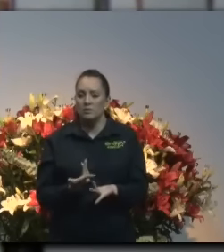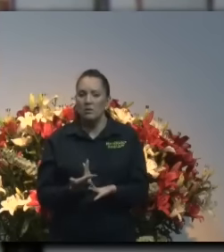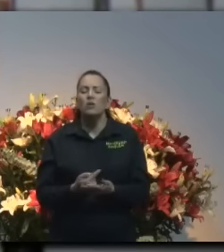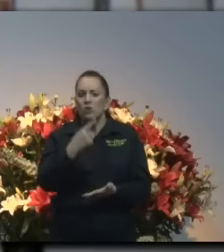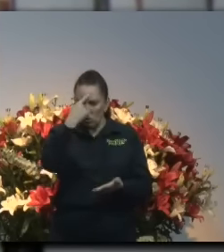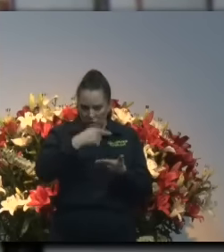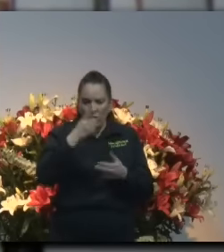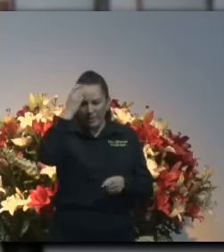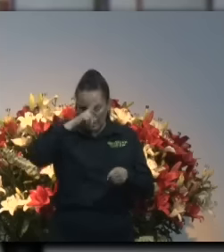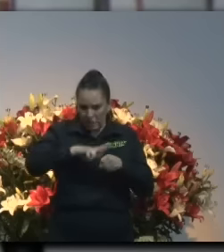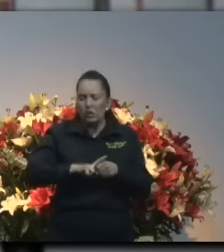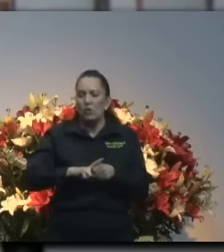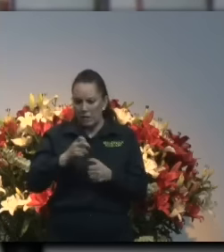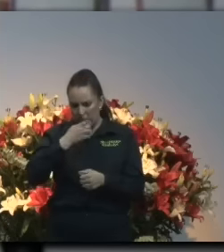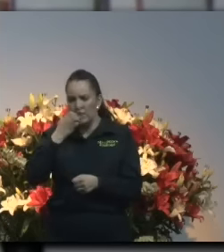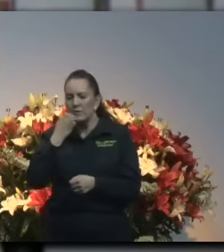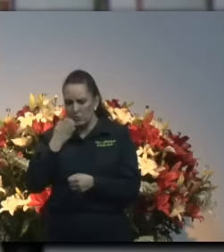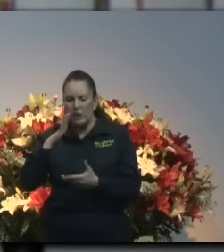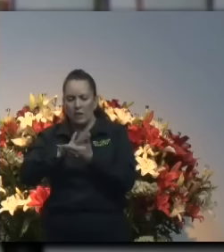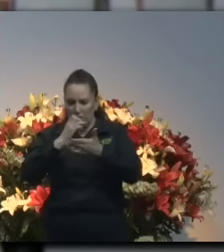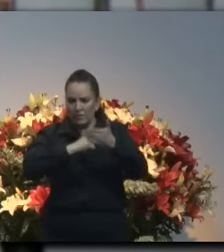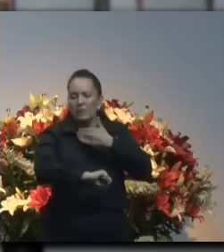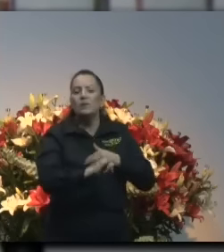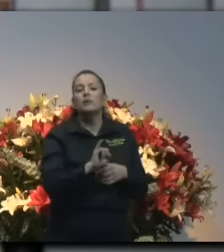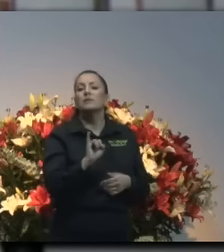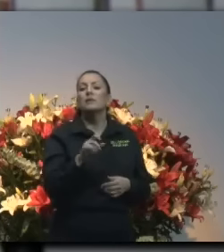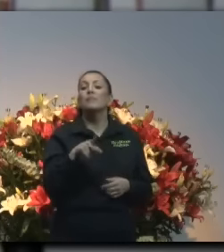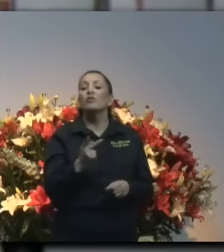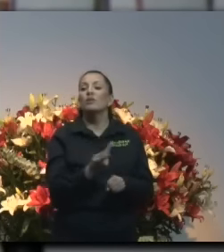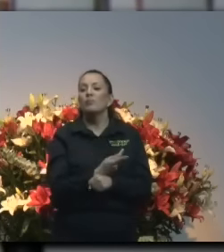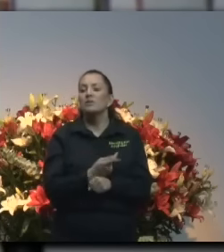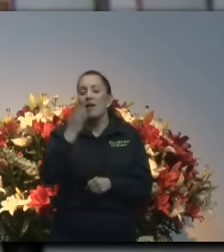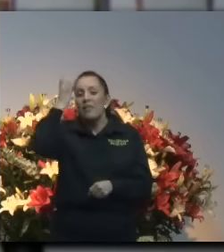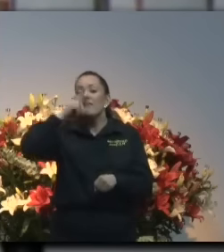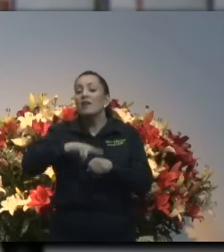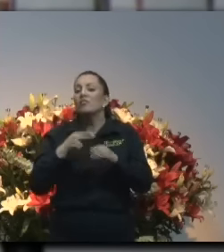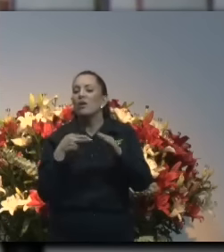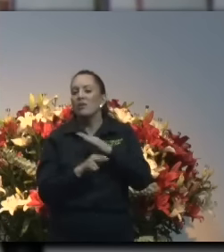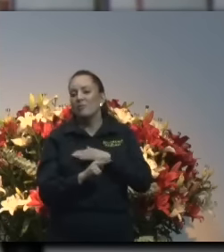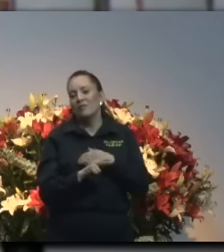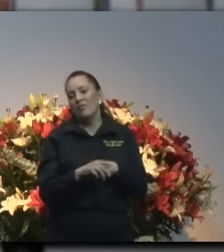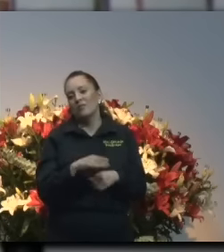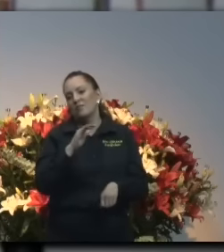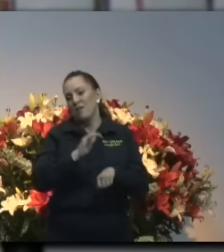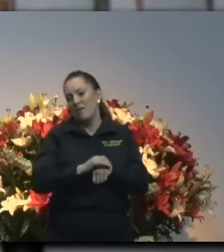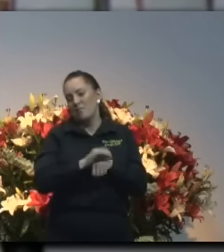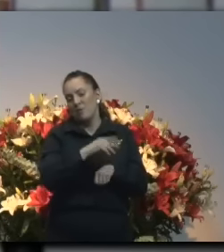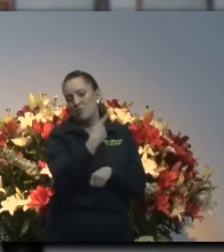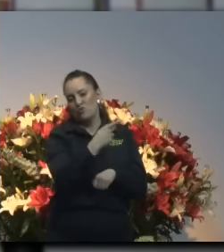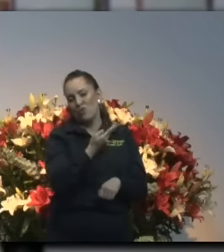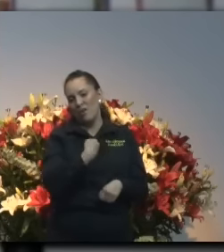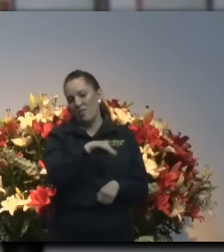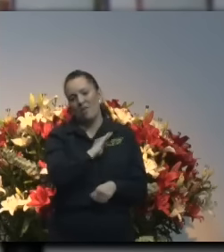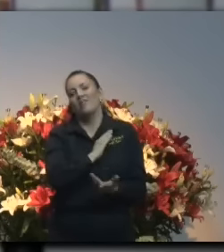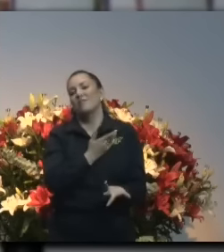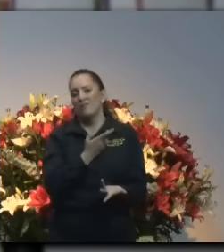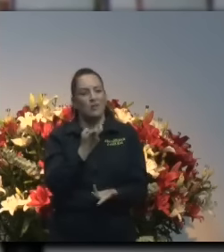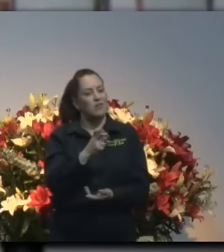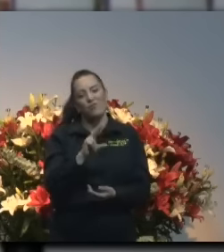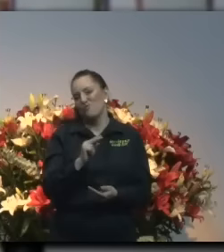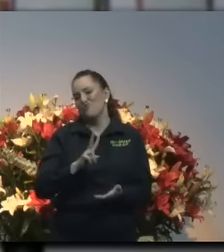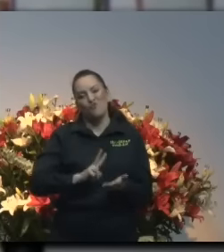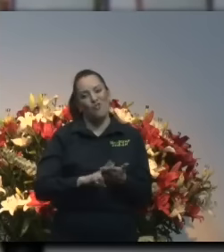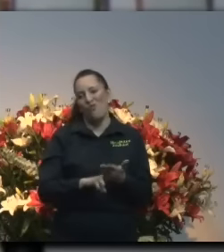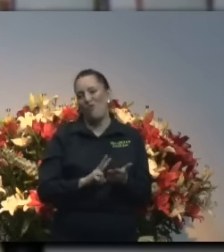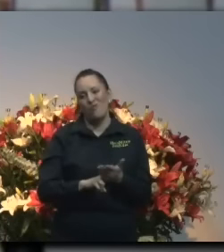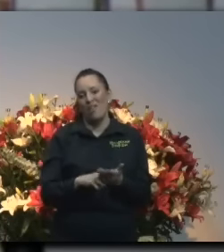y la directora del metro? Pues que la directora del metro es amiga de Claudia Sheinbaum. Esa es la diferencia. Y yo creo que eso no se vale. No se vale la justicia a modo, y